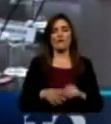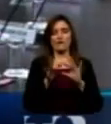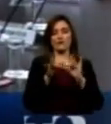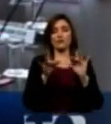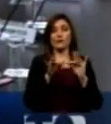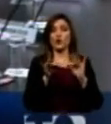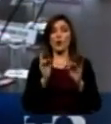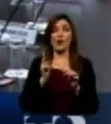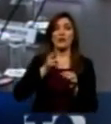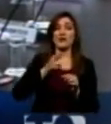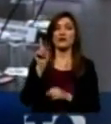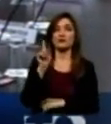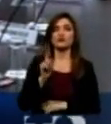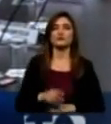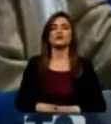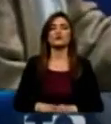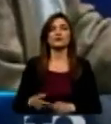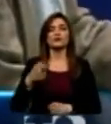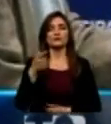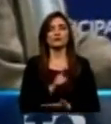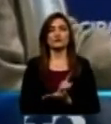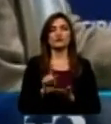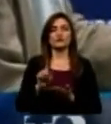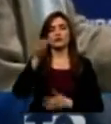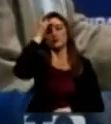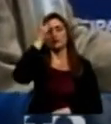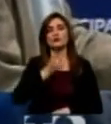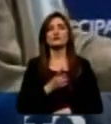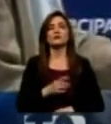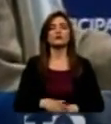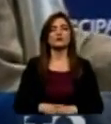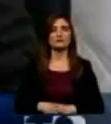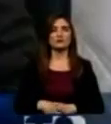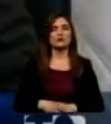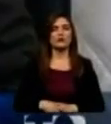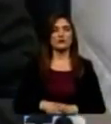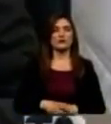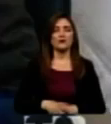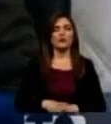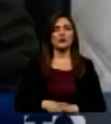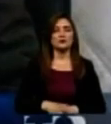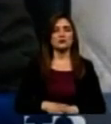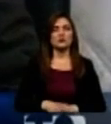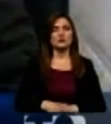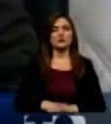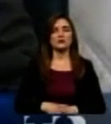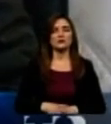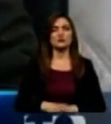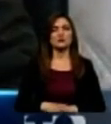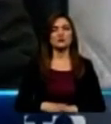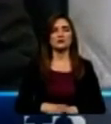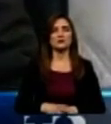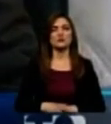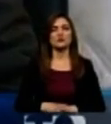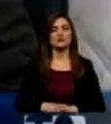escrito y no hizo acto de presencia. La próxima semana, el Pleno tomará una decisión al respecto. Quiero recordarles que en la